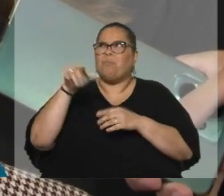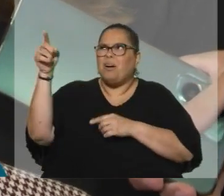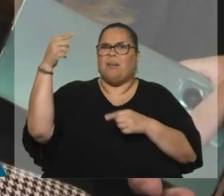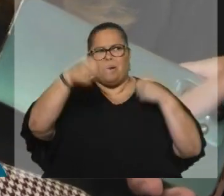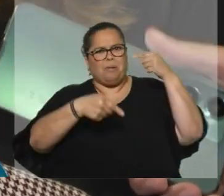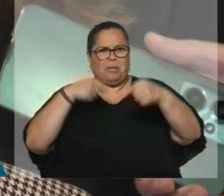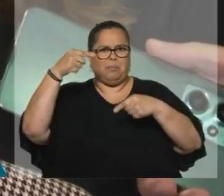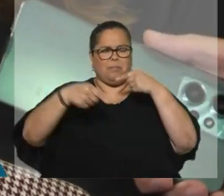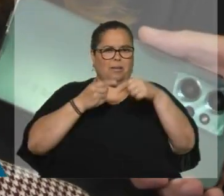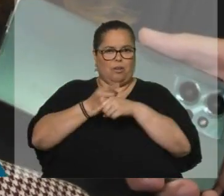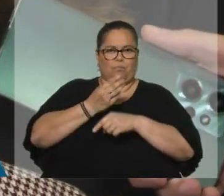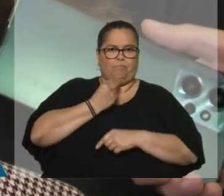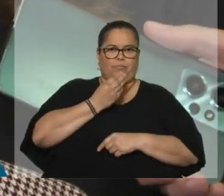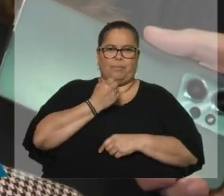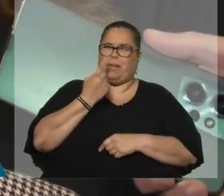has